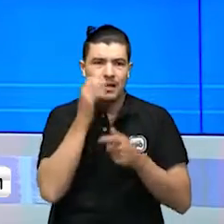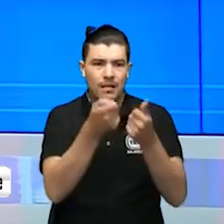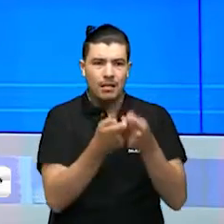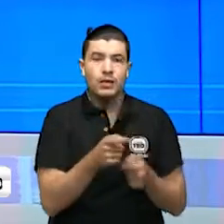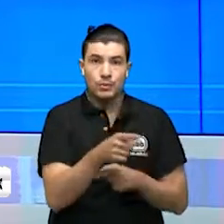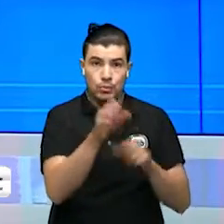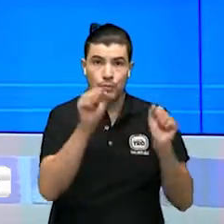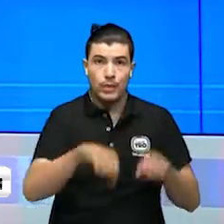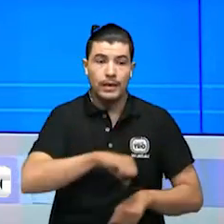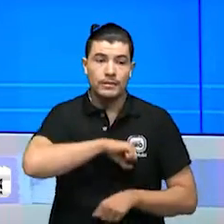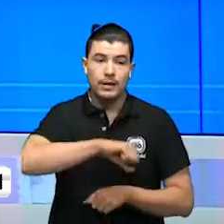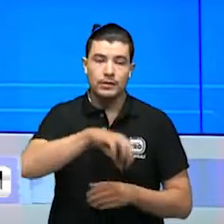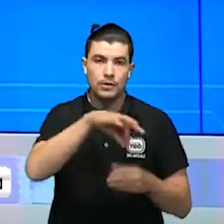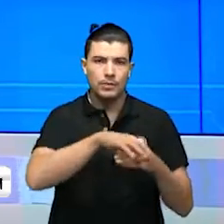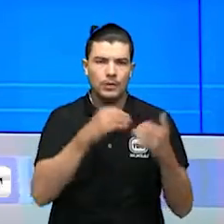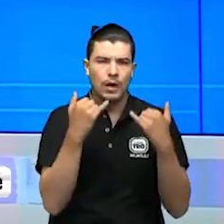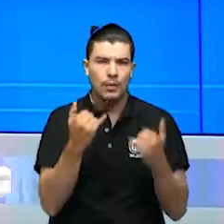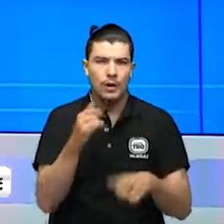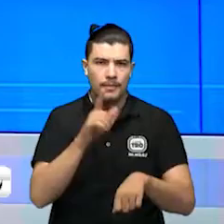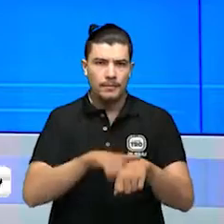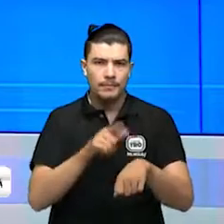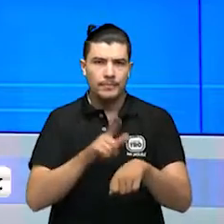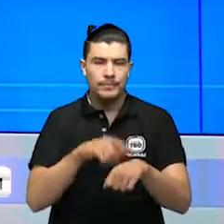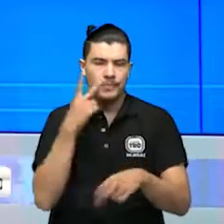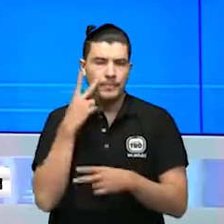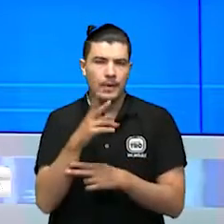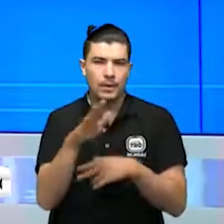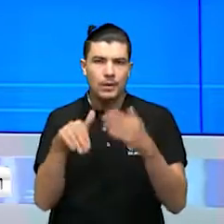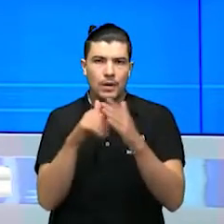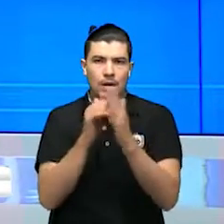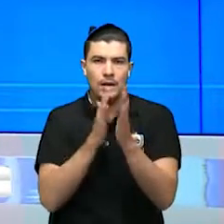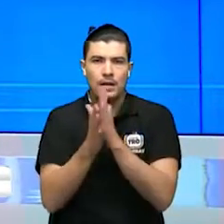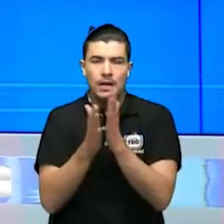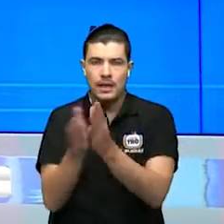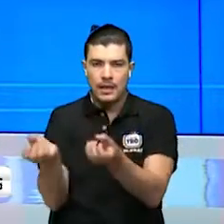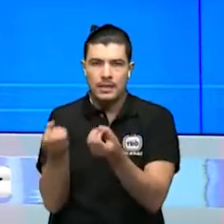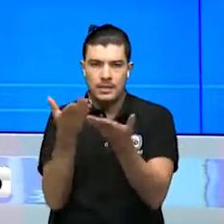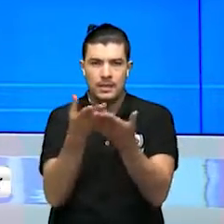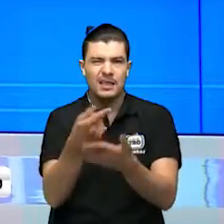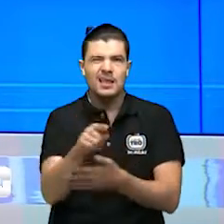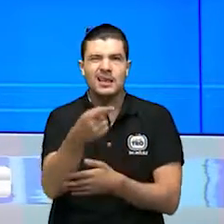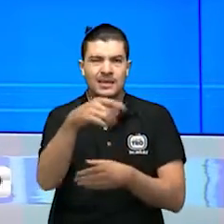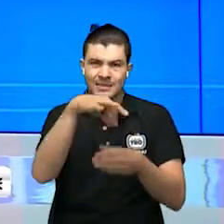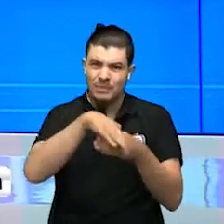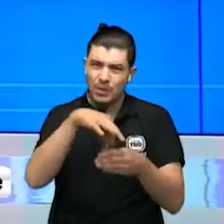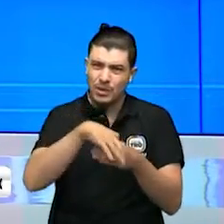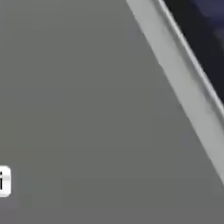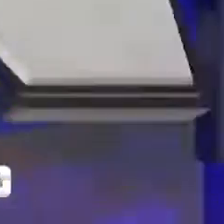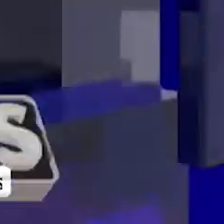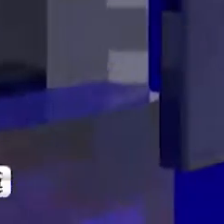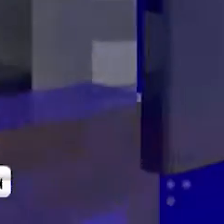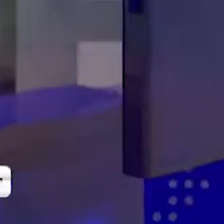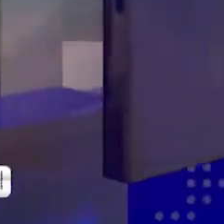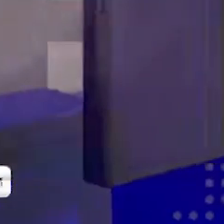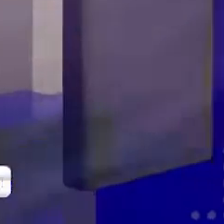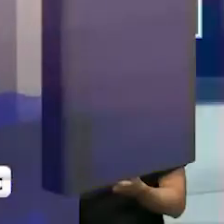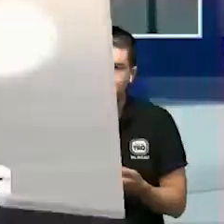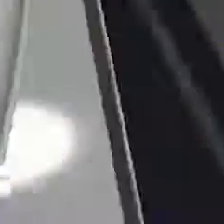al voto contactamos a esta hora con richard brugés quien nos tiene los detalles richard buenas tardes